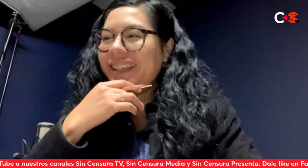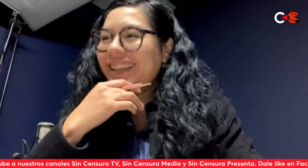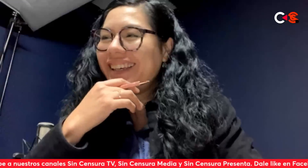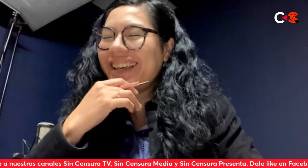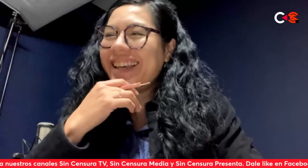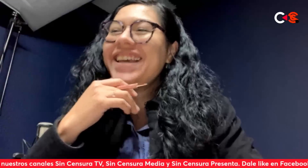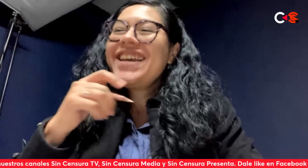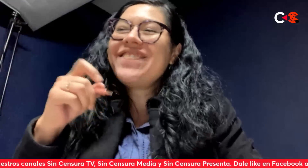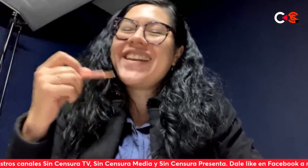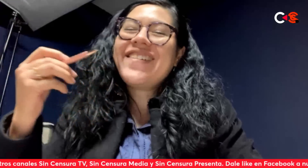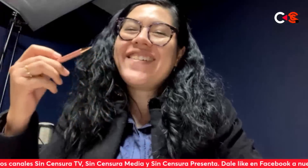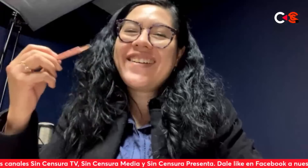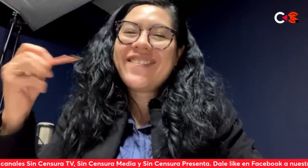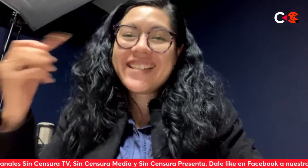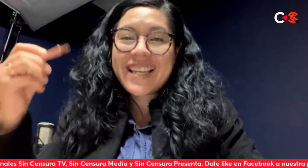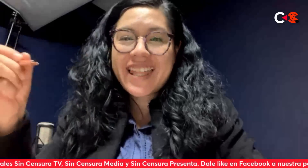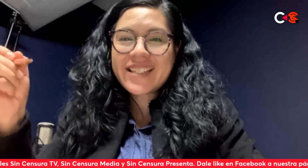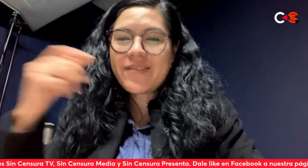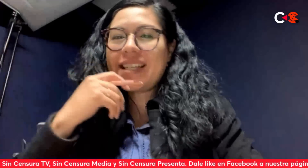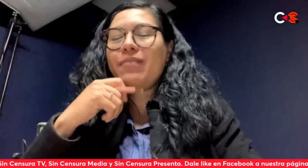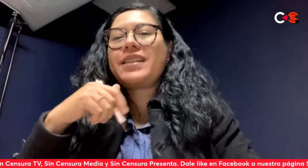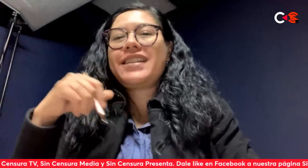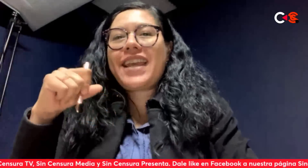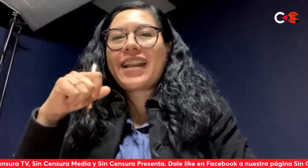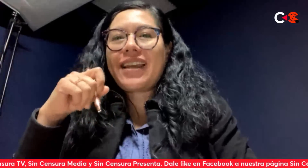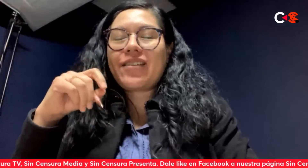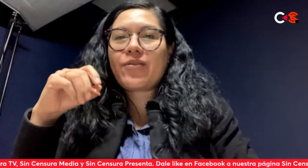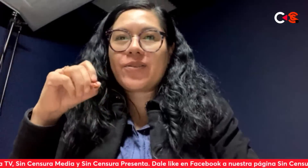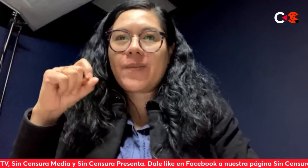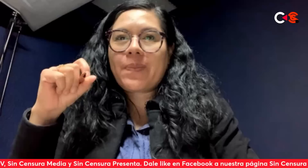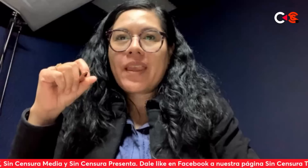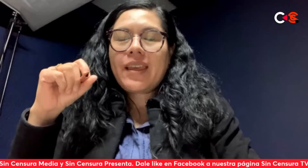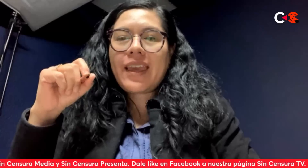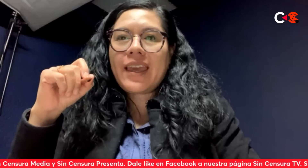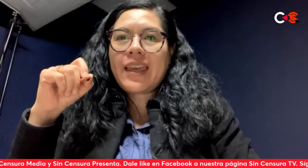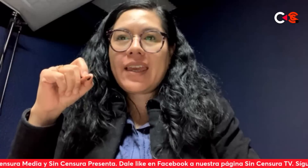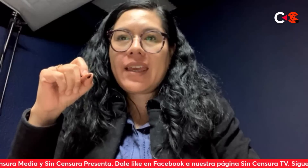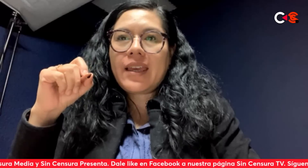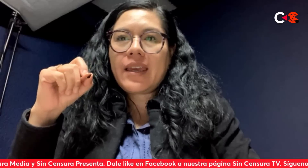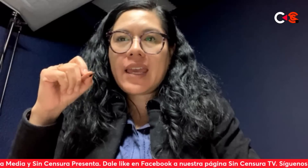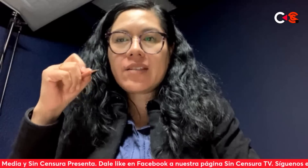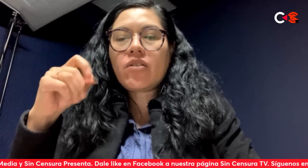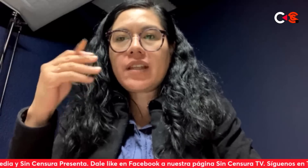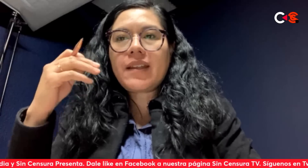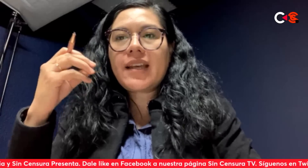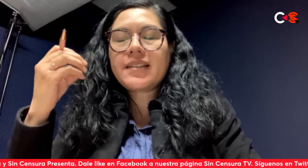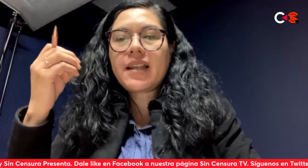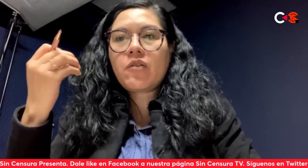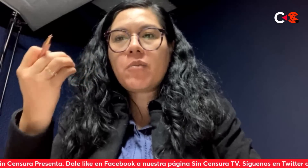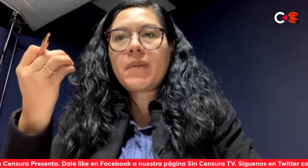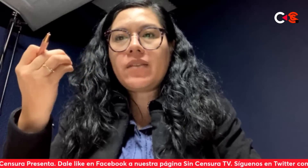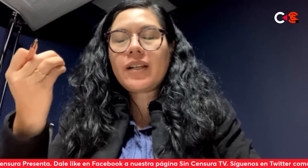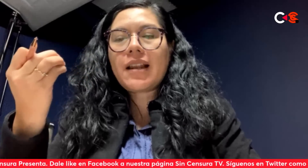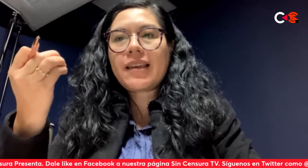sé, pero más allá de eso, Vicente, pues decían justo que esto se tenía que